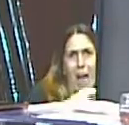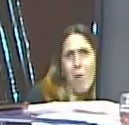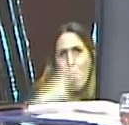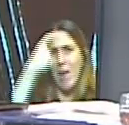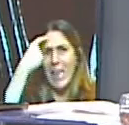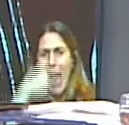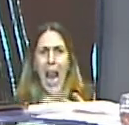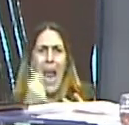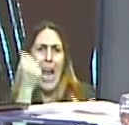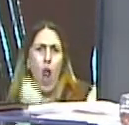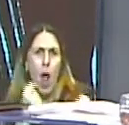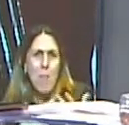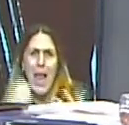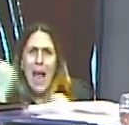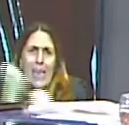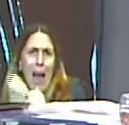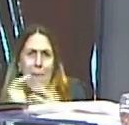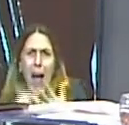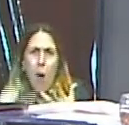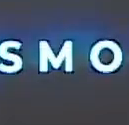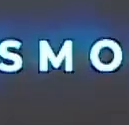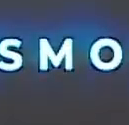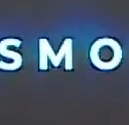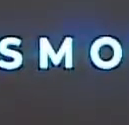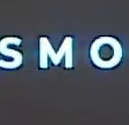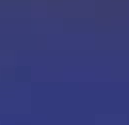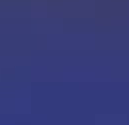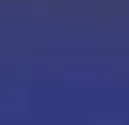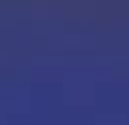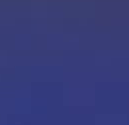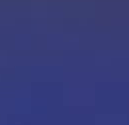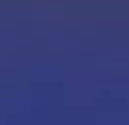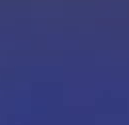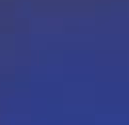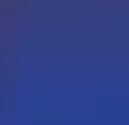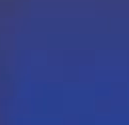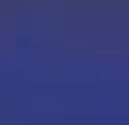como que era un hecho de los más oscuros que se habían registrado